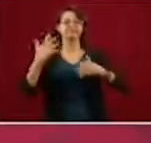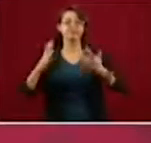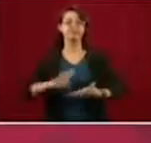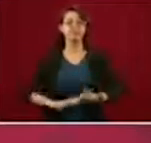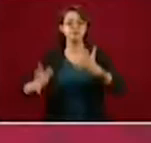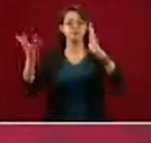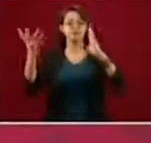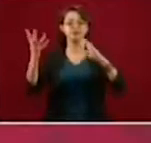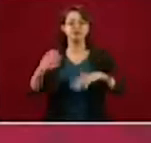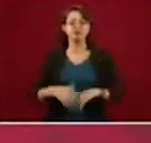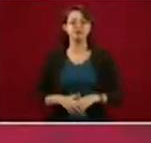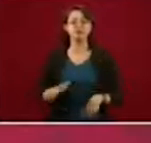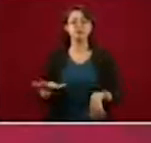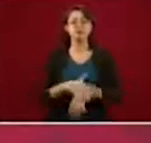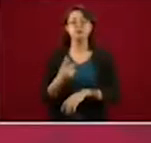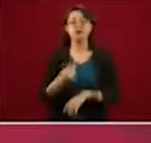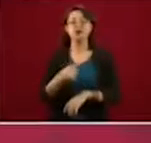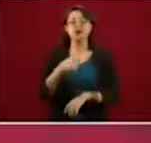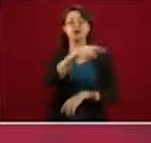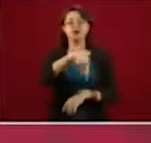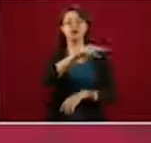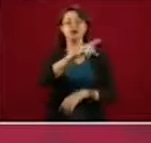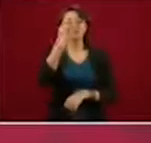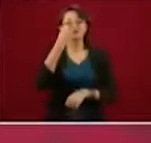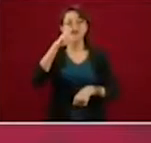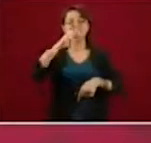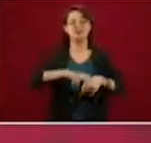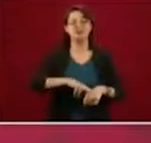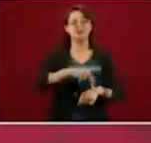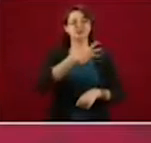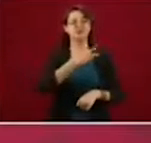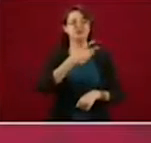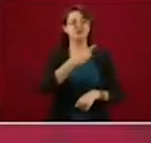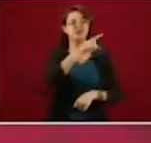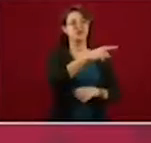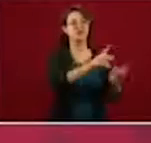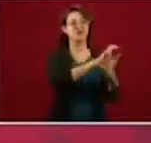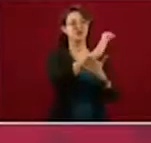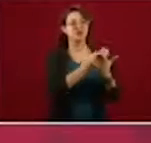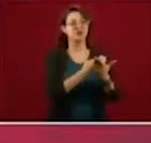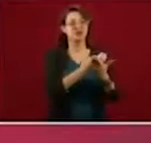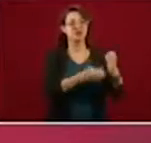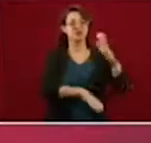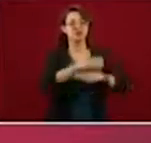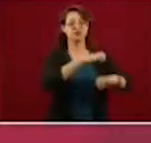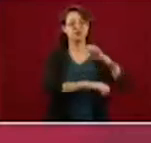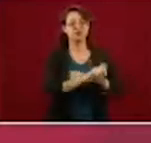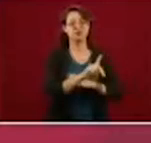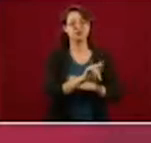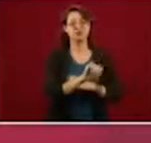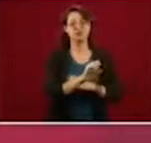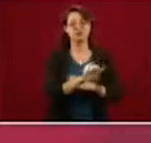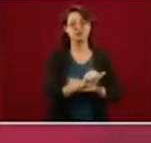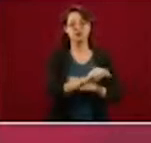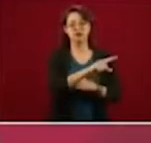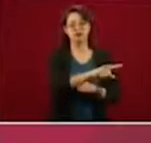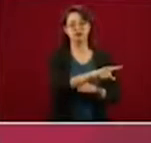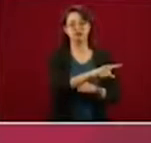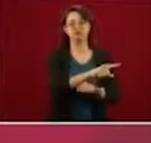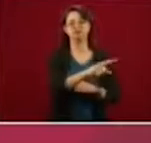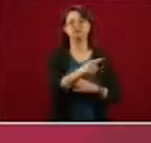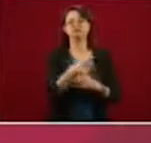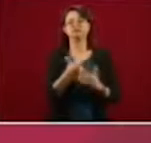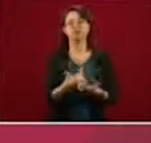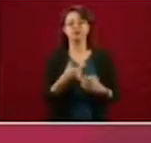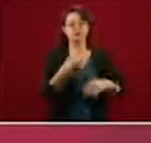los contratos que tienen con la empresa pizza que era la que